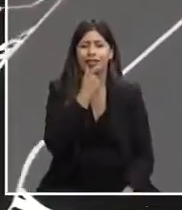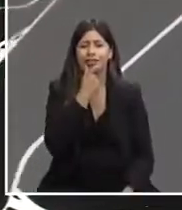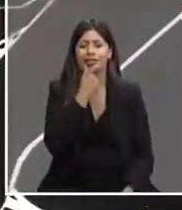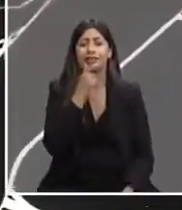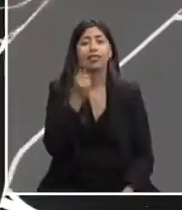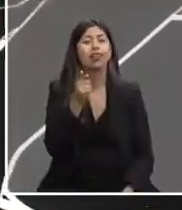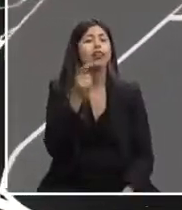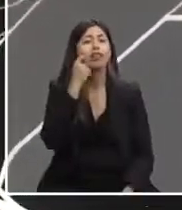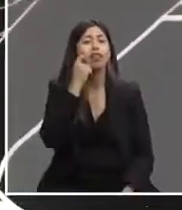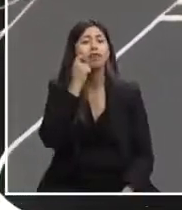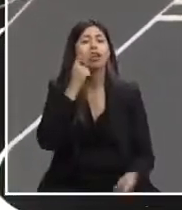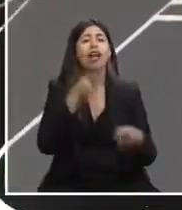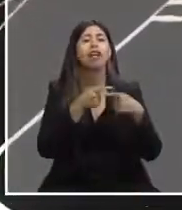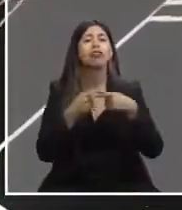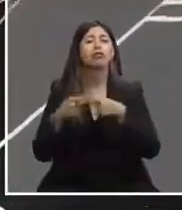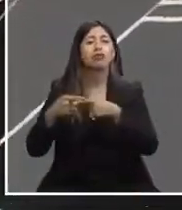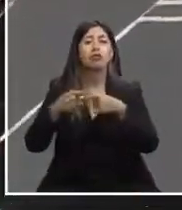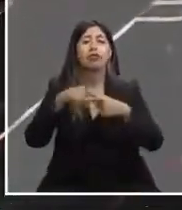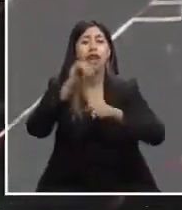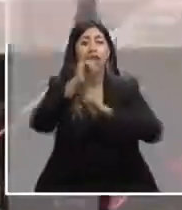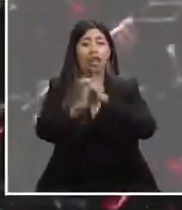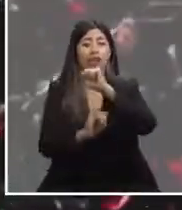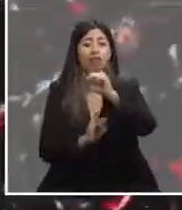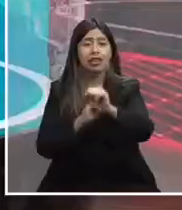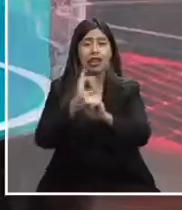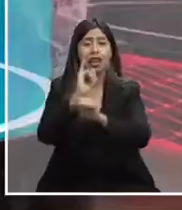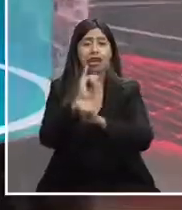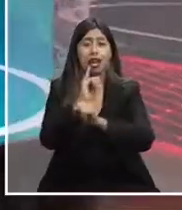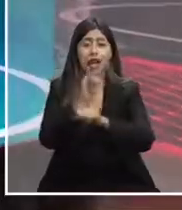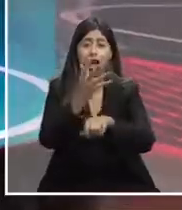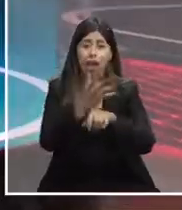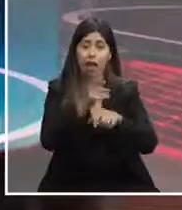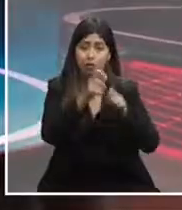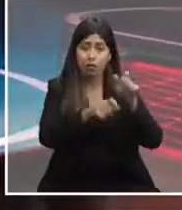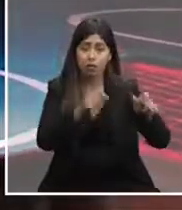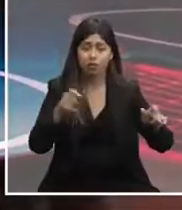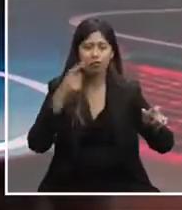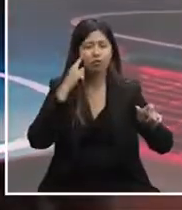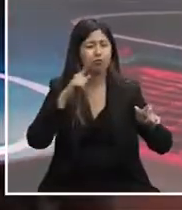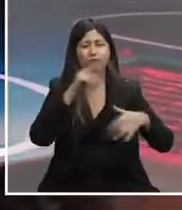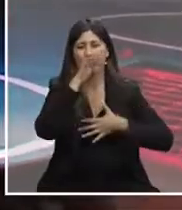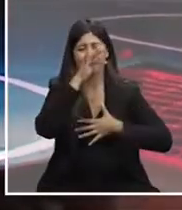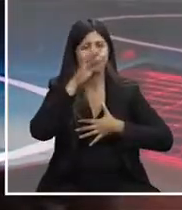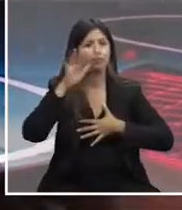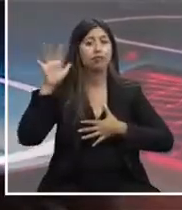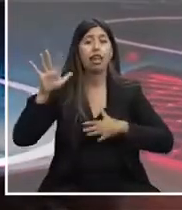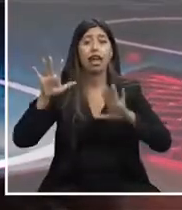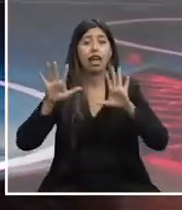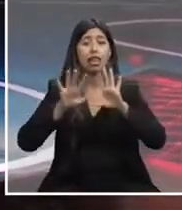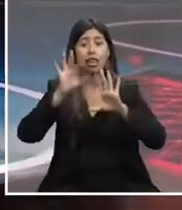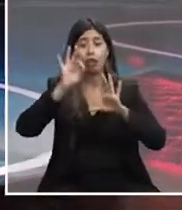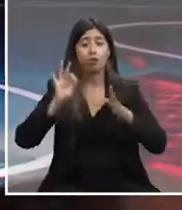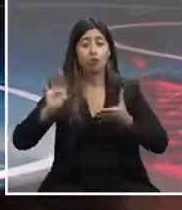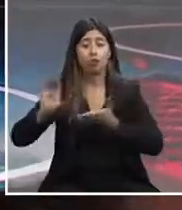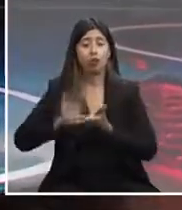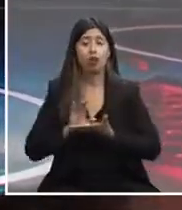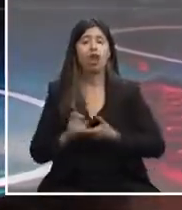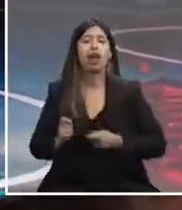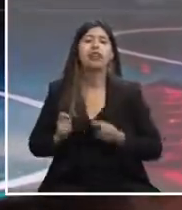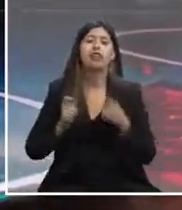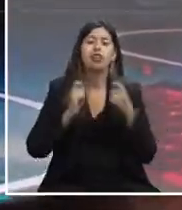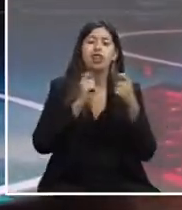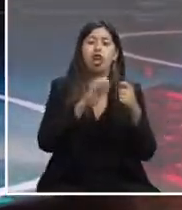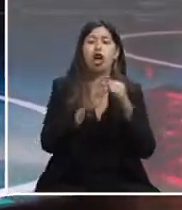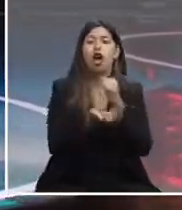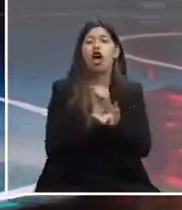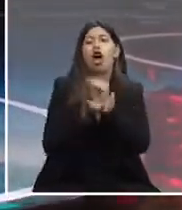en una sociedad internacional que tiene a sus miembros comprometidos en donar el 10% de sus ingresos a